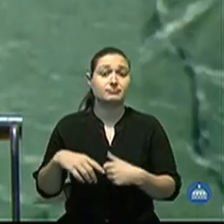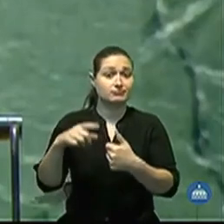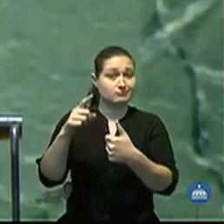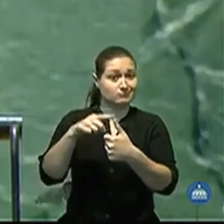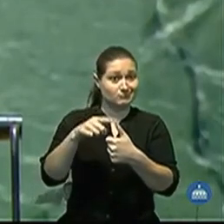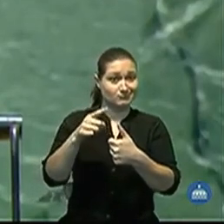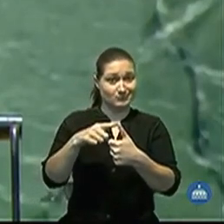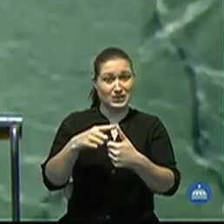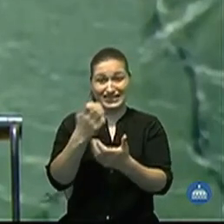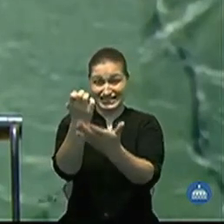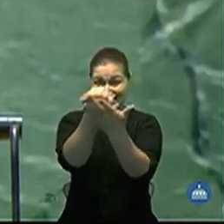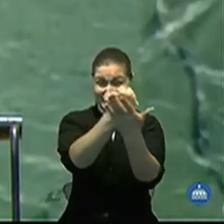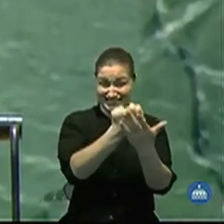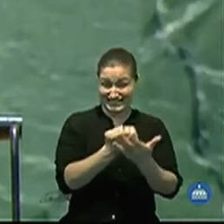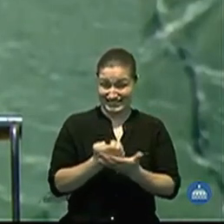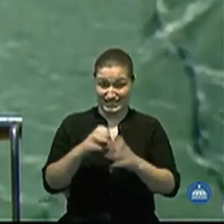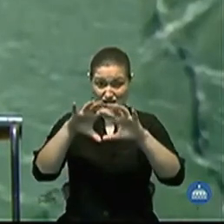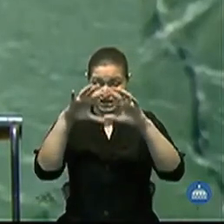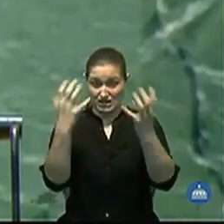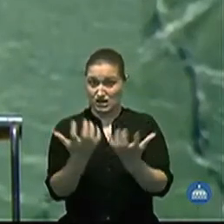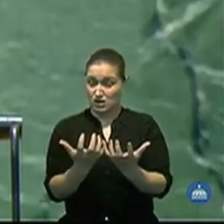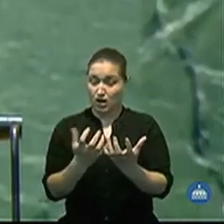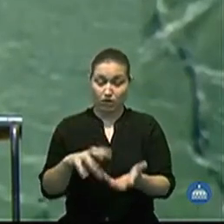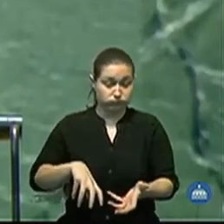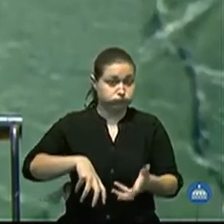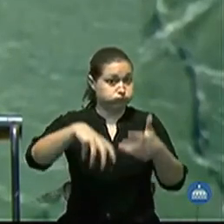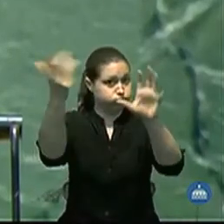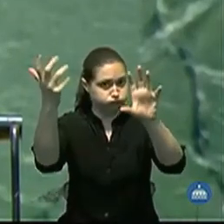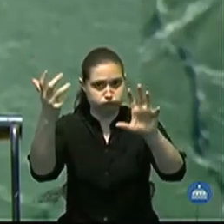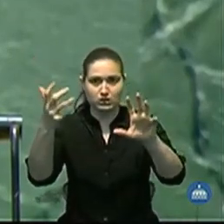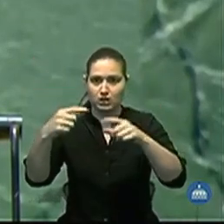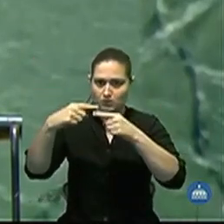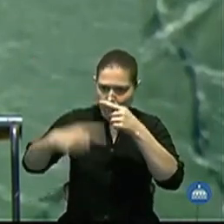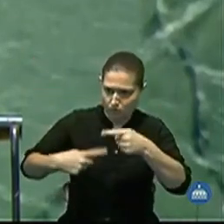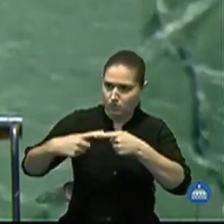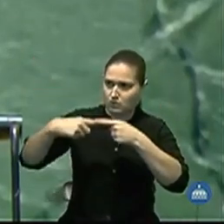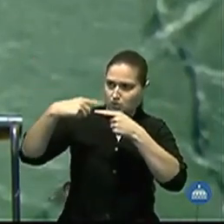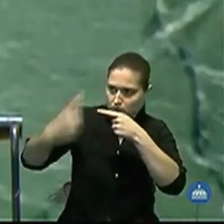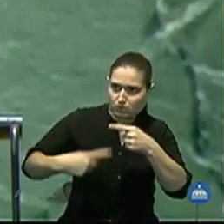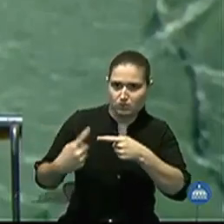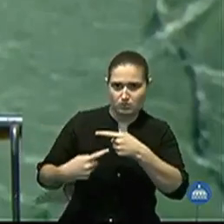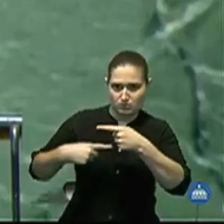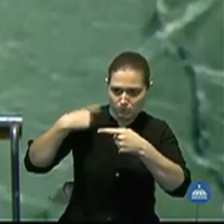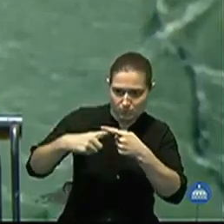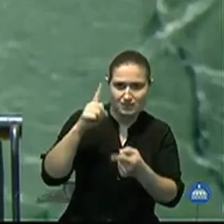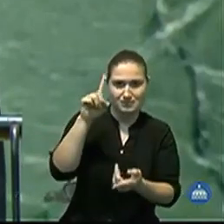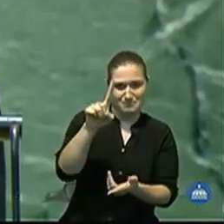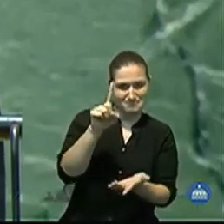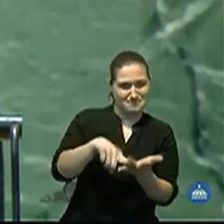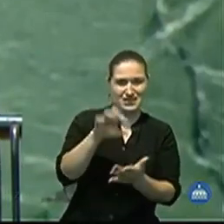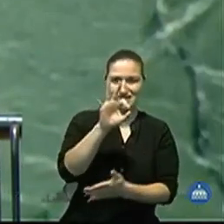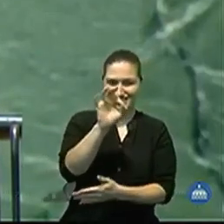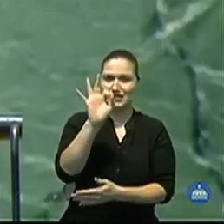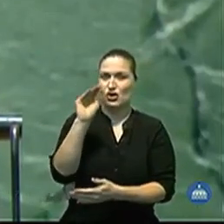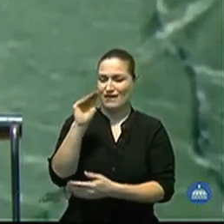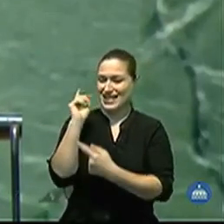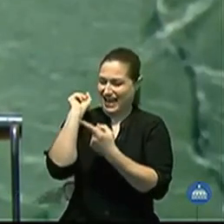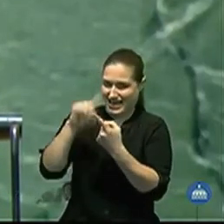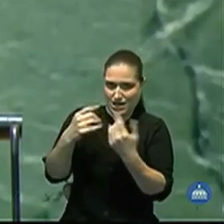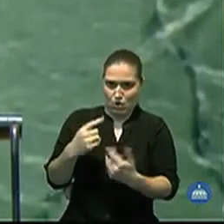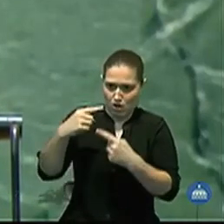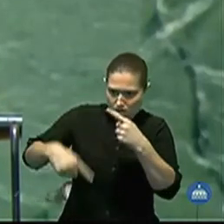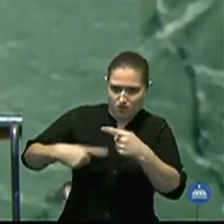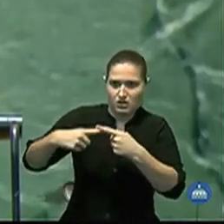crisis económicas globales que se han vuelto cíclicas desde finales de los años 90. Pero otro factor igualmente